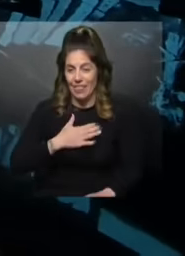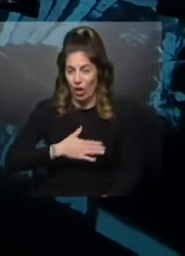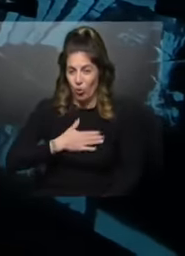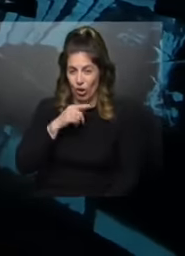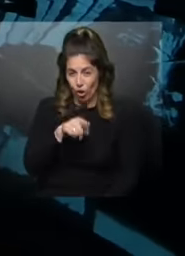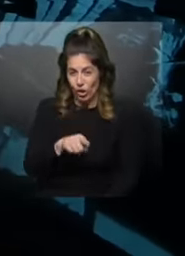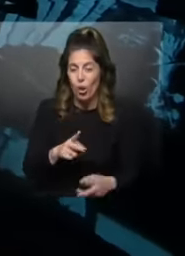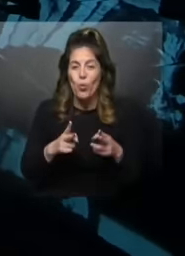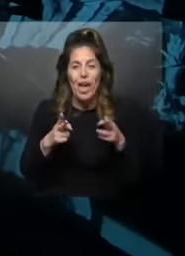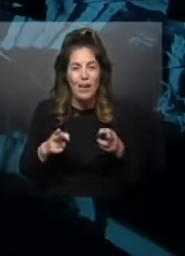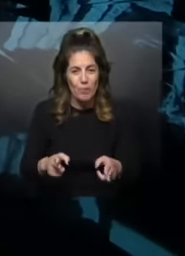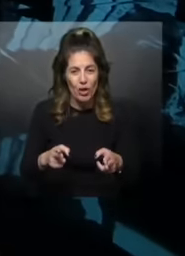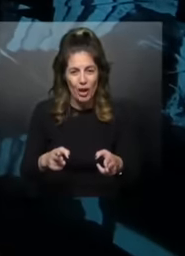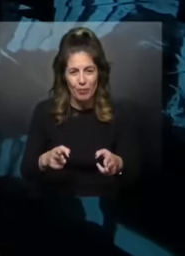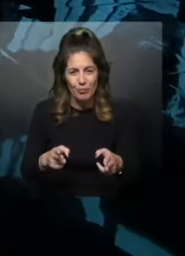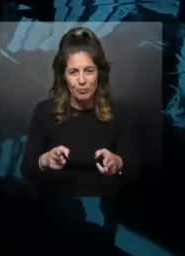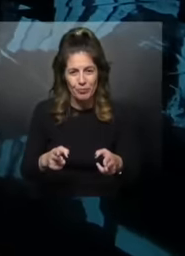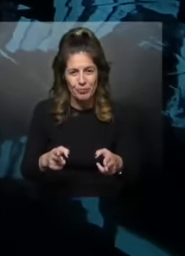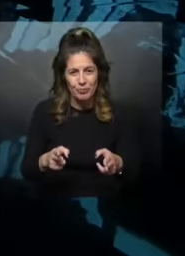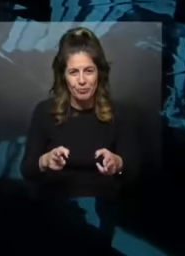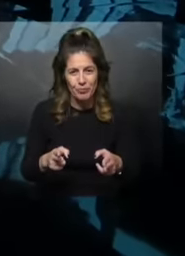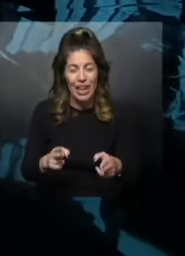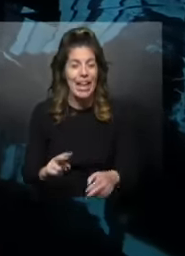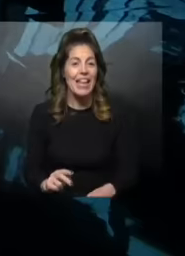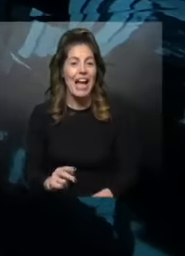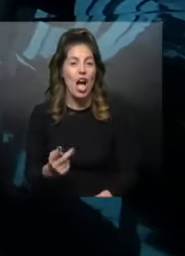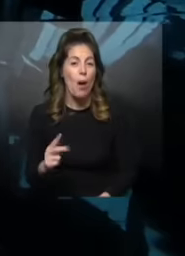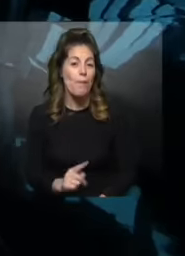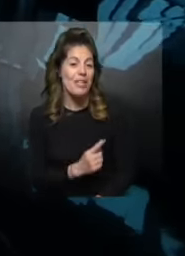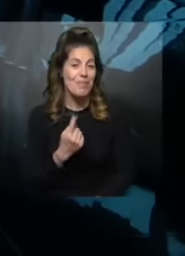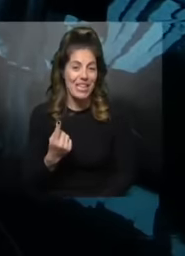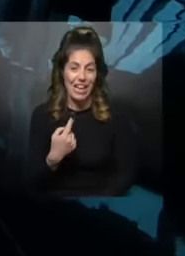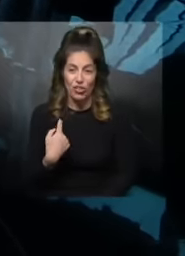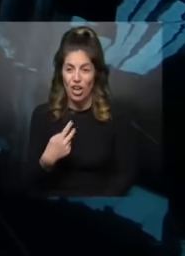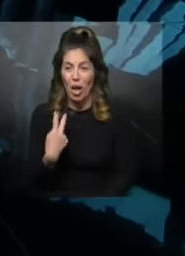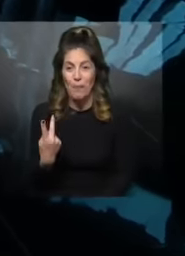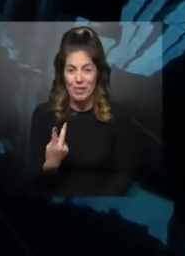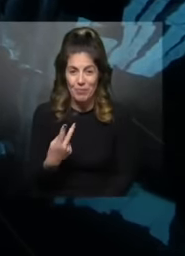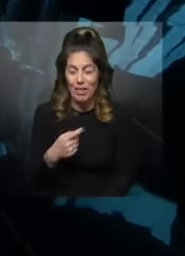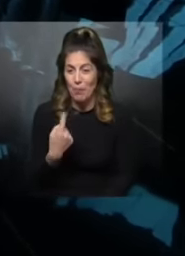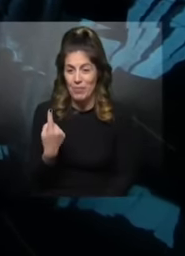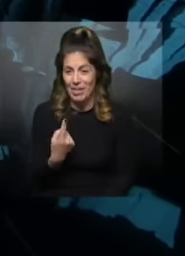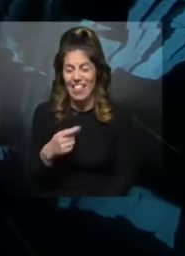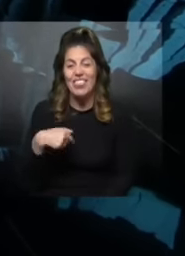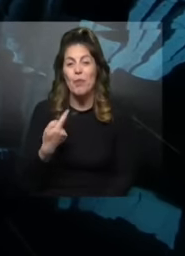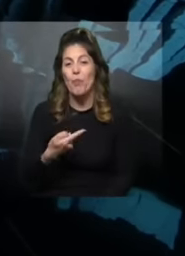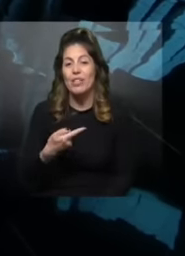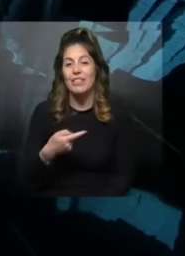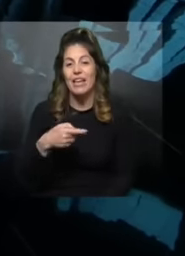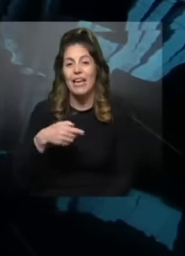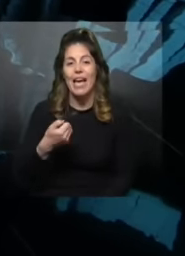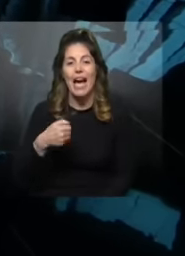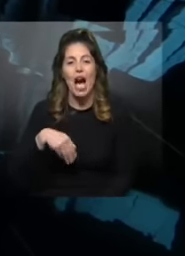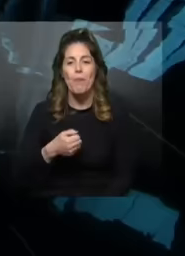fue una época en que fuimos las primeras, porque creo que después de Amalia de la Vega, que